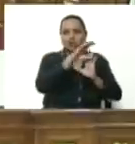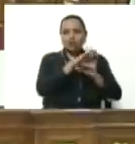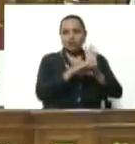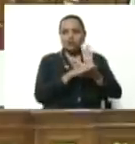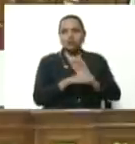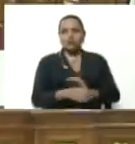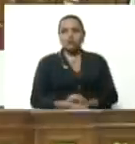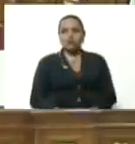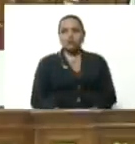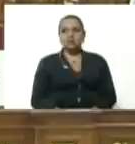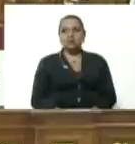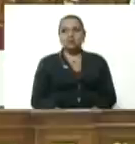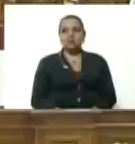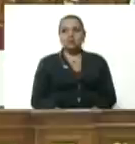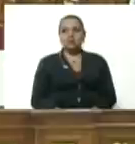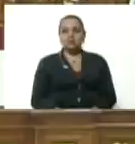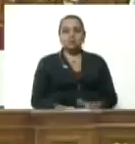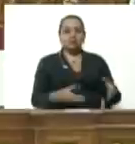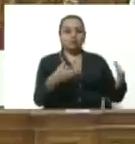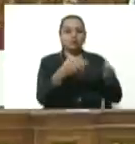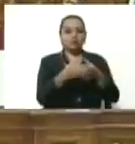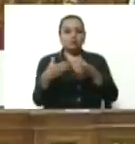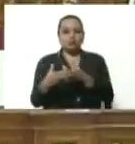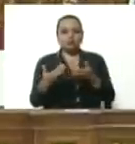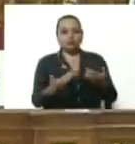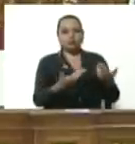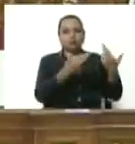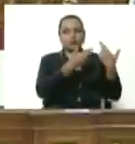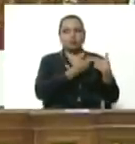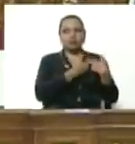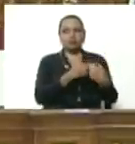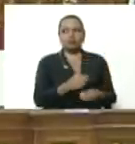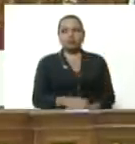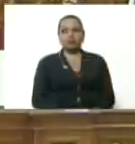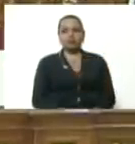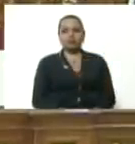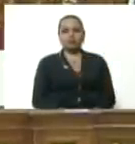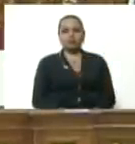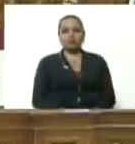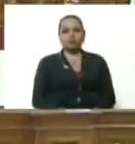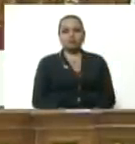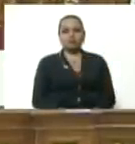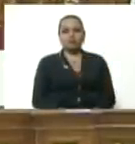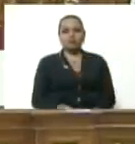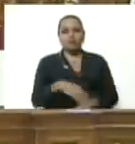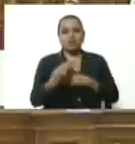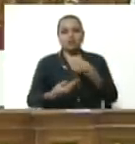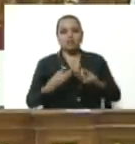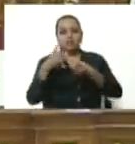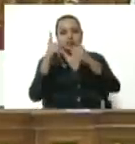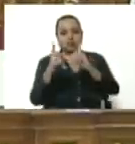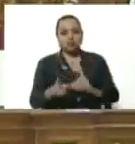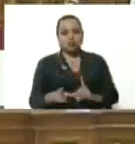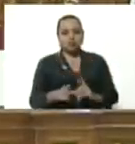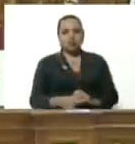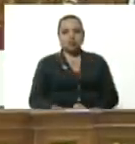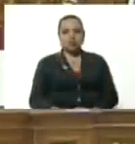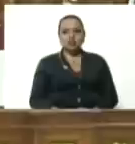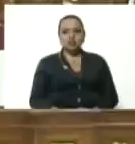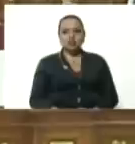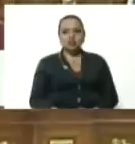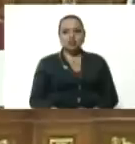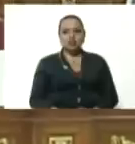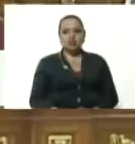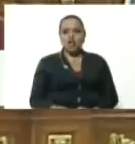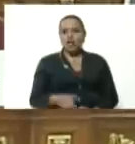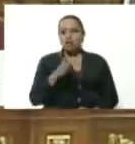cuando el organismo correspondiente para hacer la designación cae en la